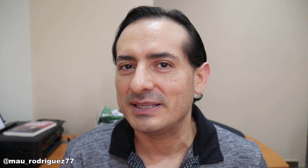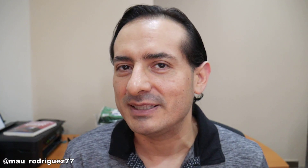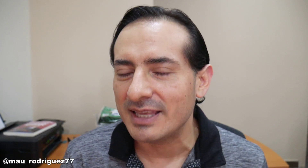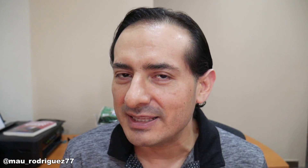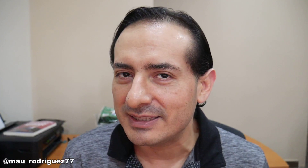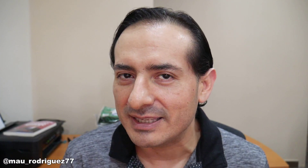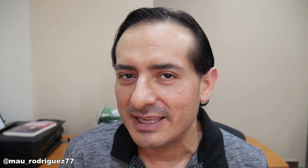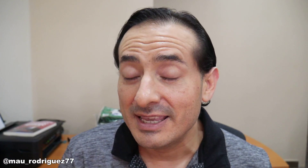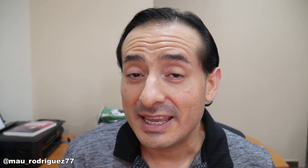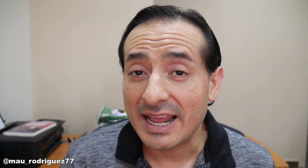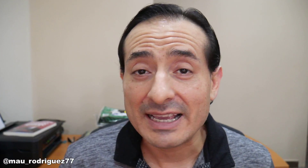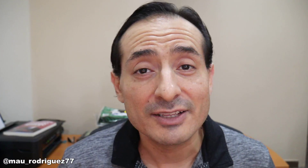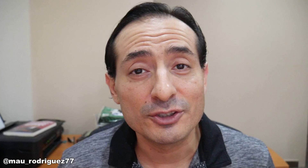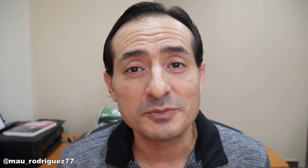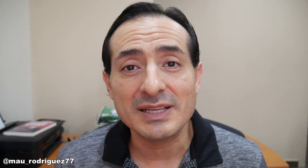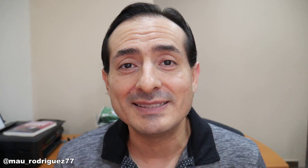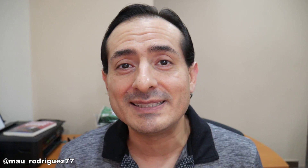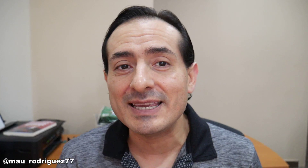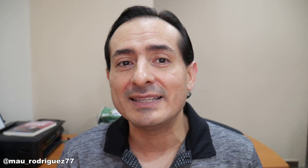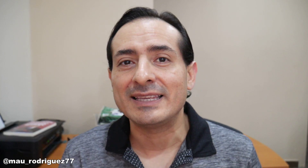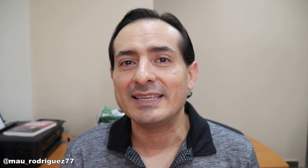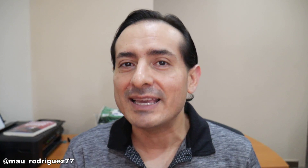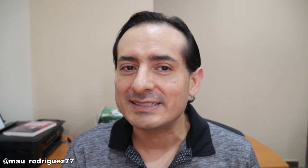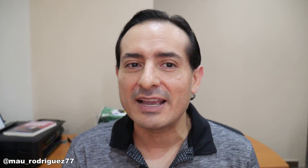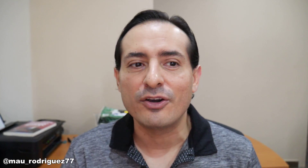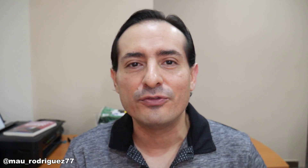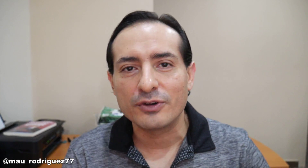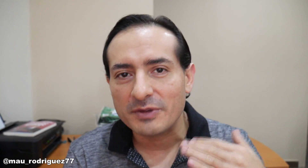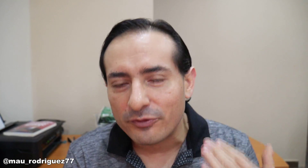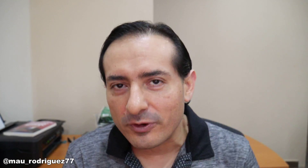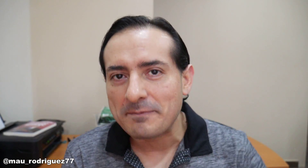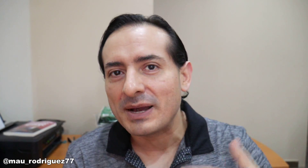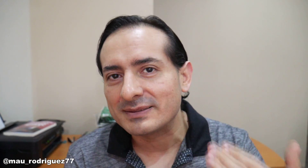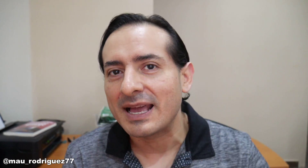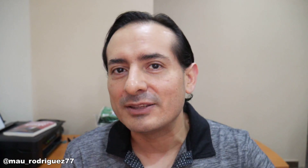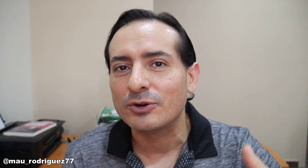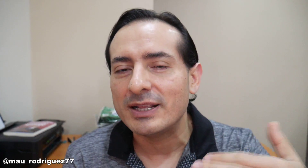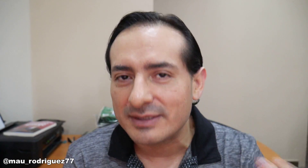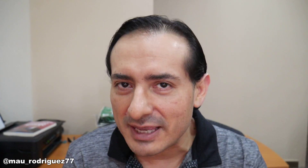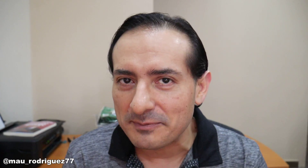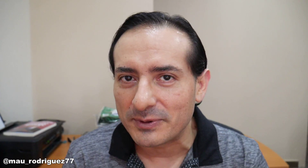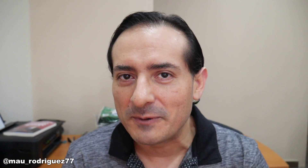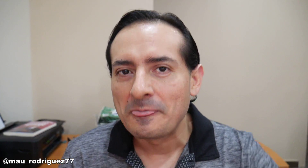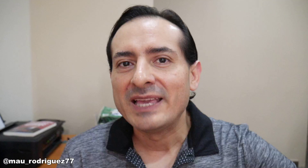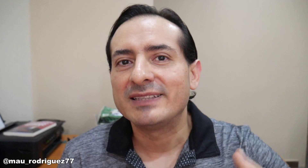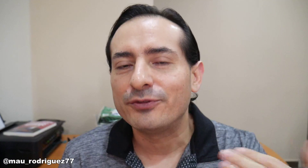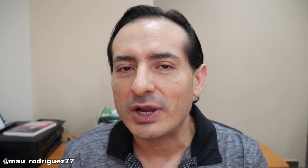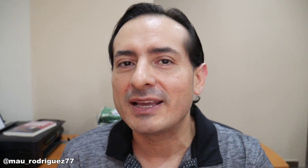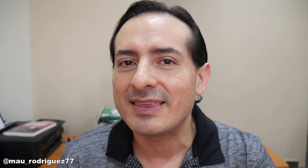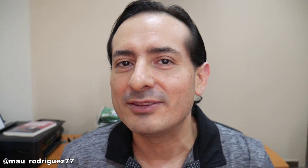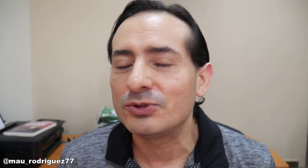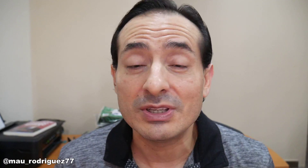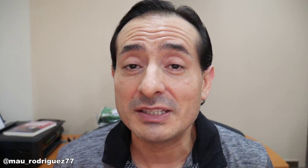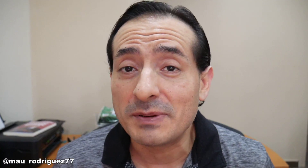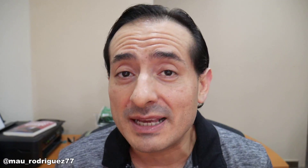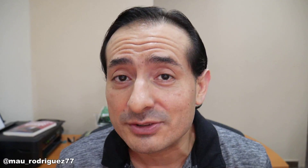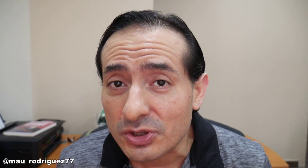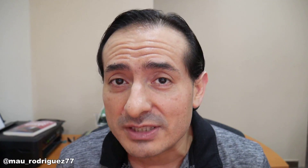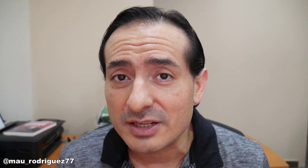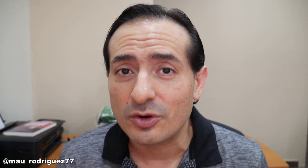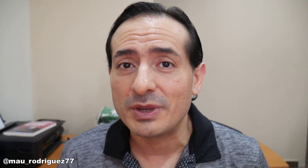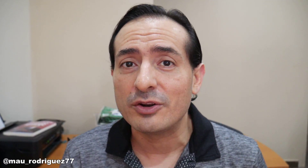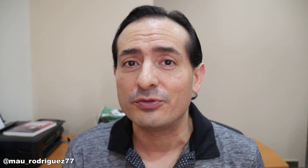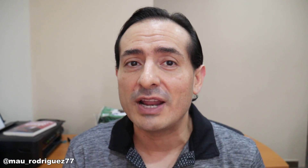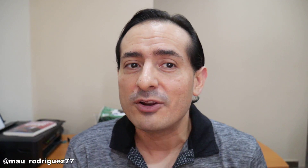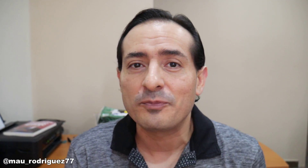era el presidente en aquel 2007. Y es que conforme fue pasando el tiempo, se fue quedando sin